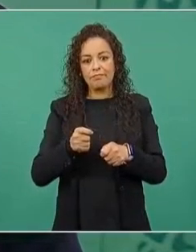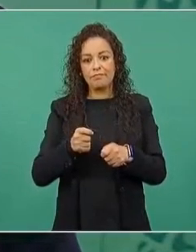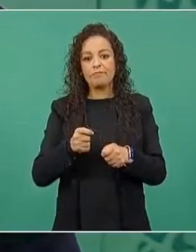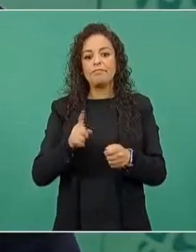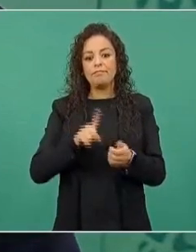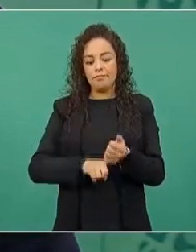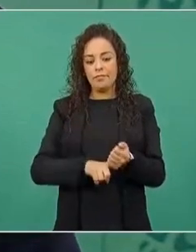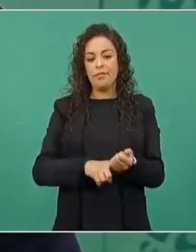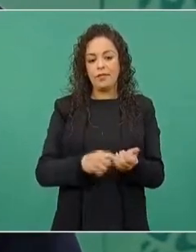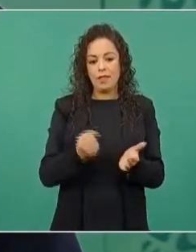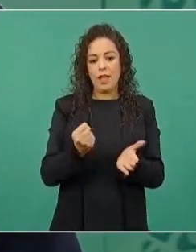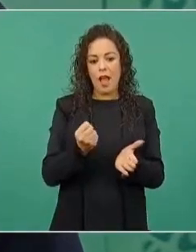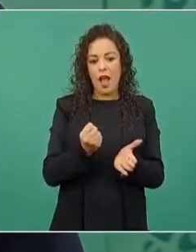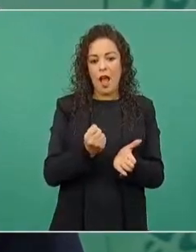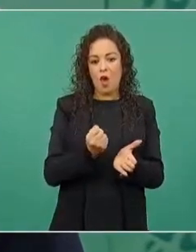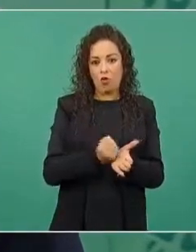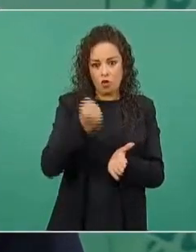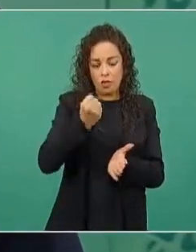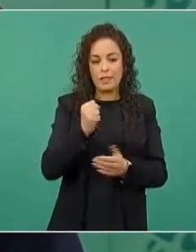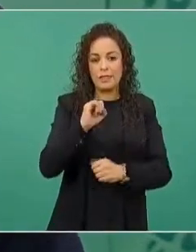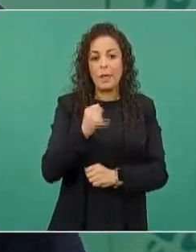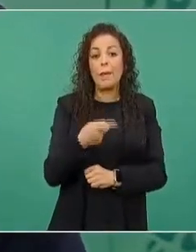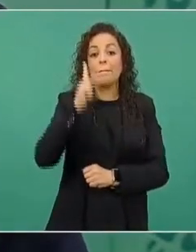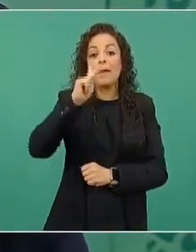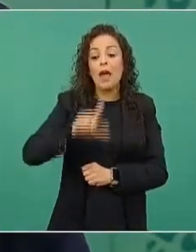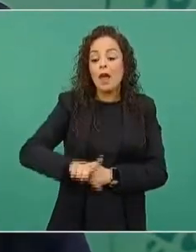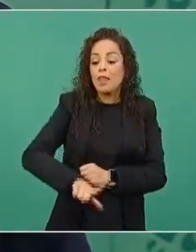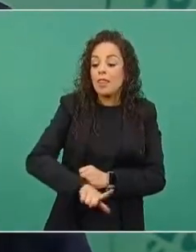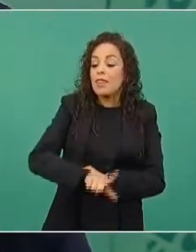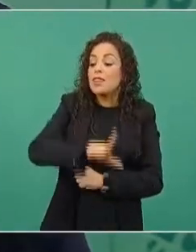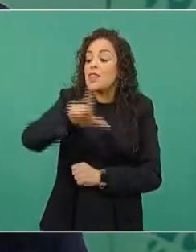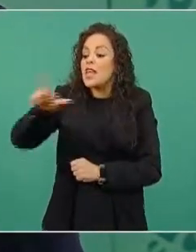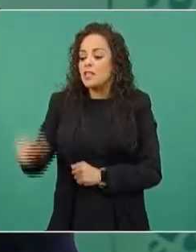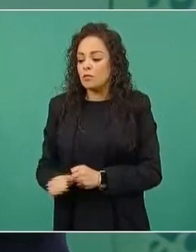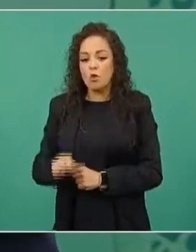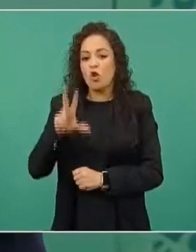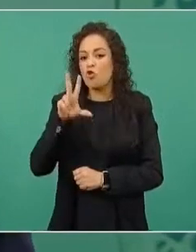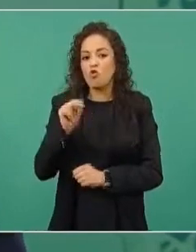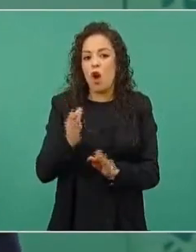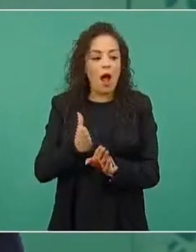pero a destiempo, no fue